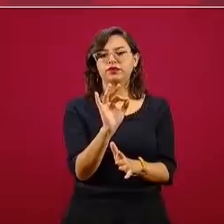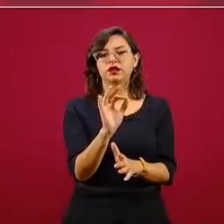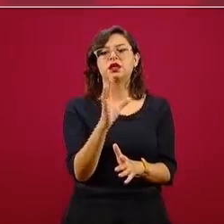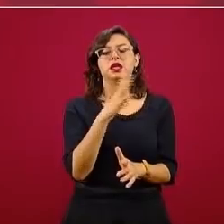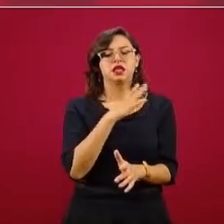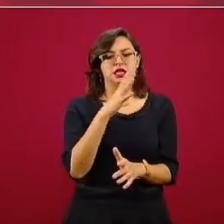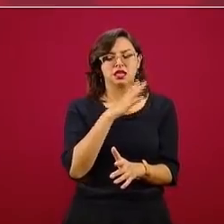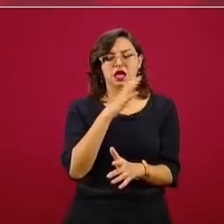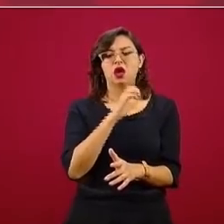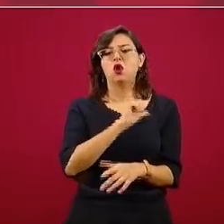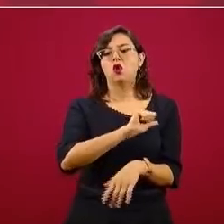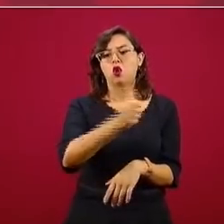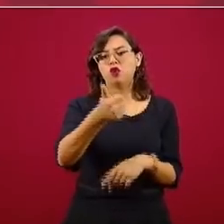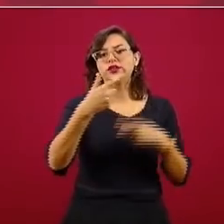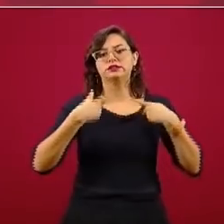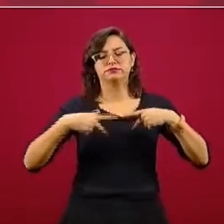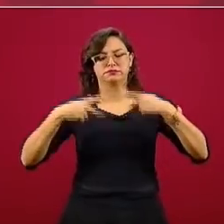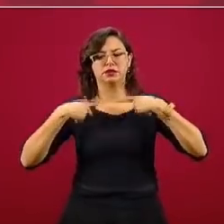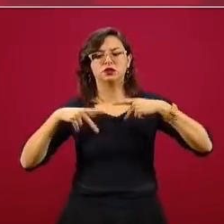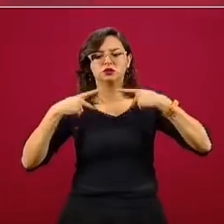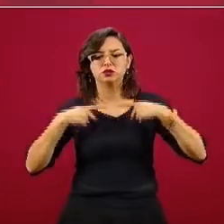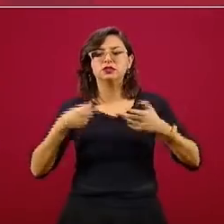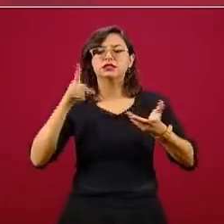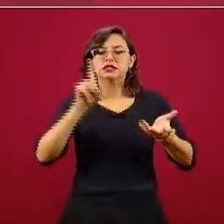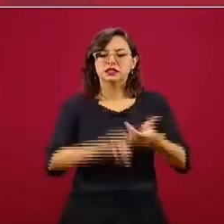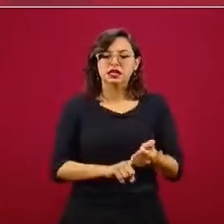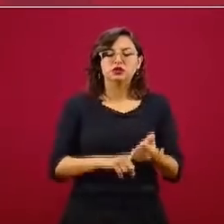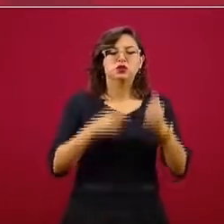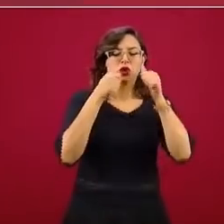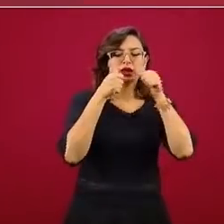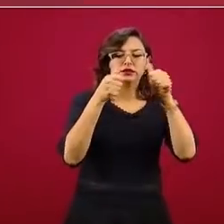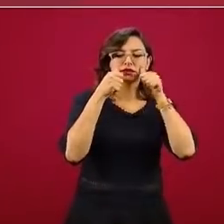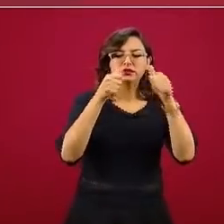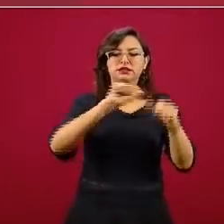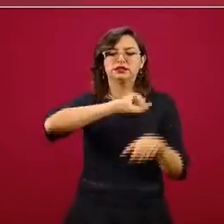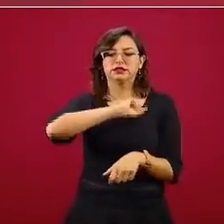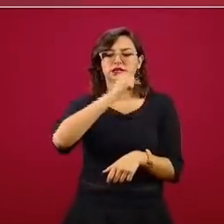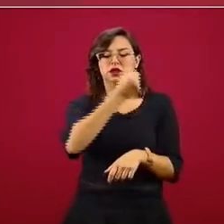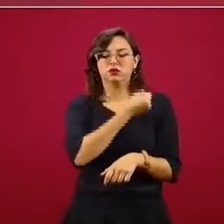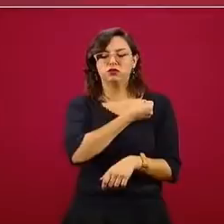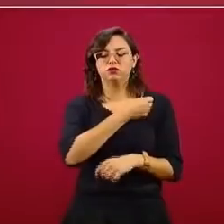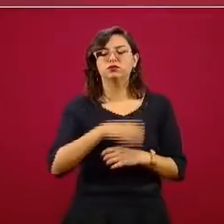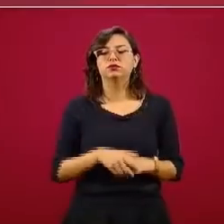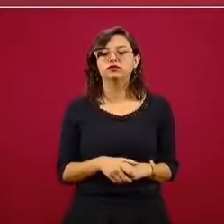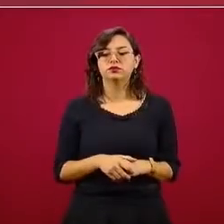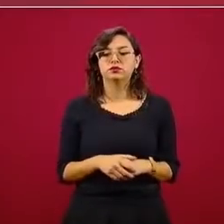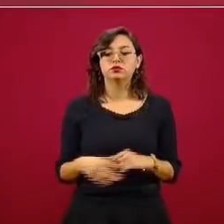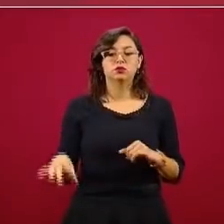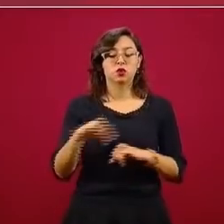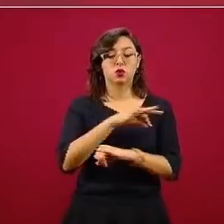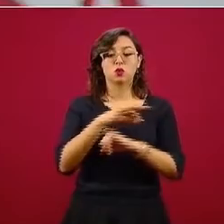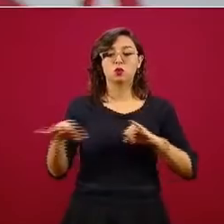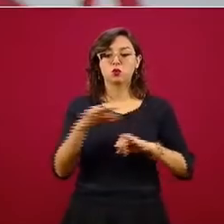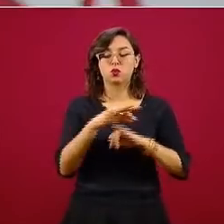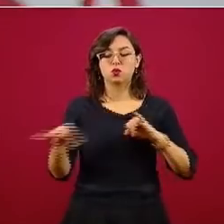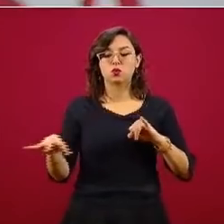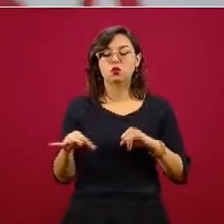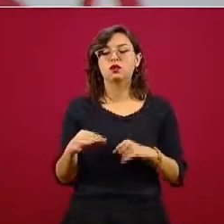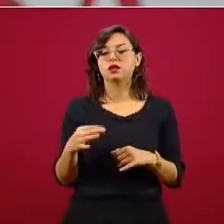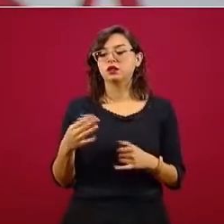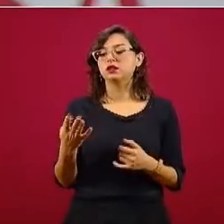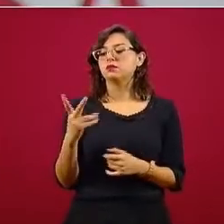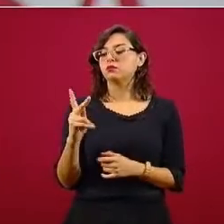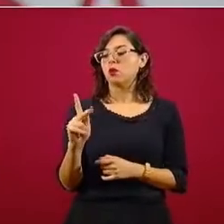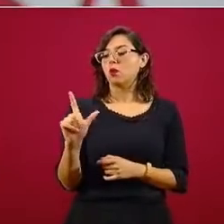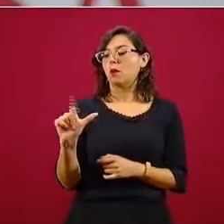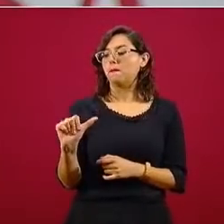otras categorías de gente que está en la atención del COVID-19. Y finalmente el grado de